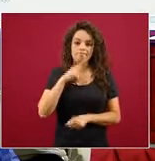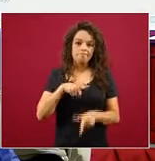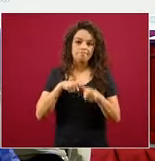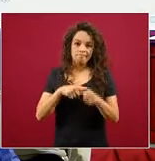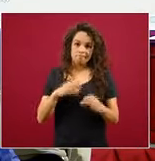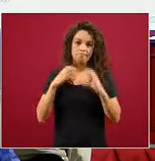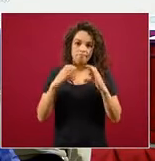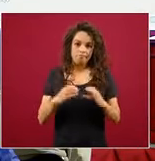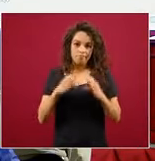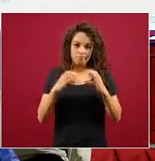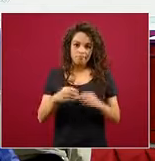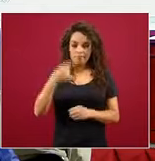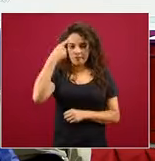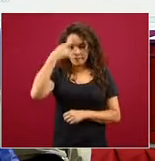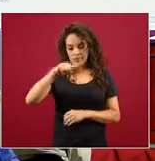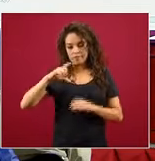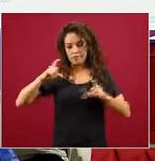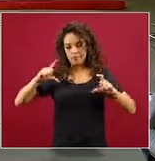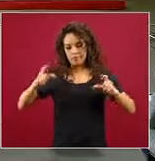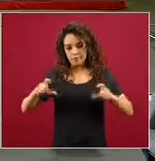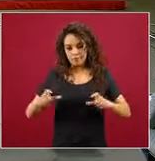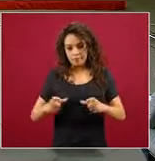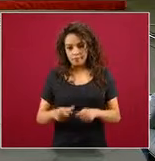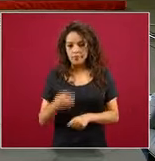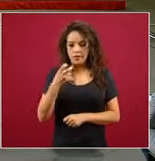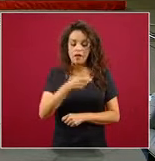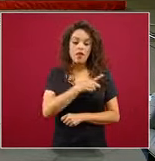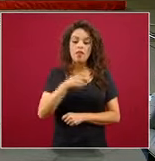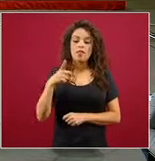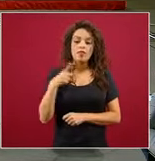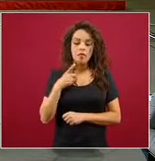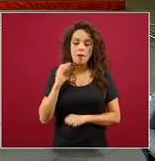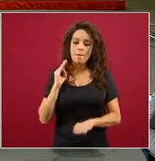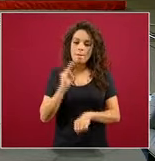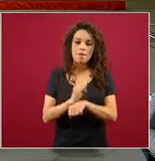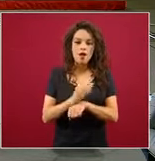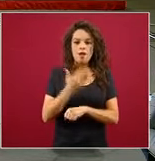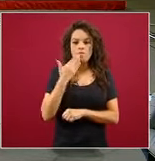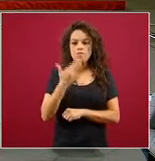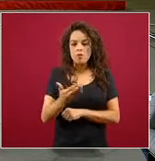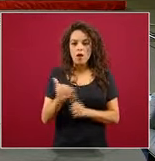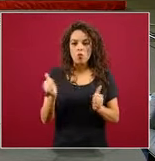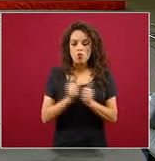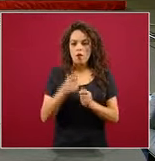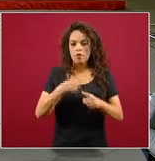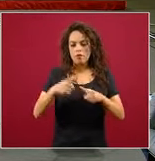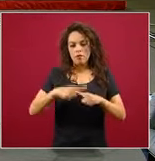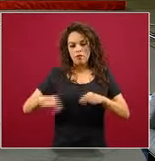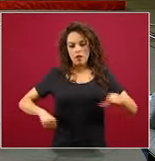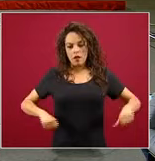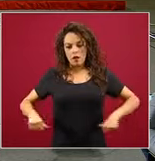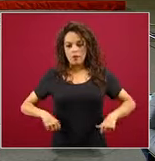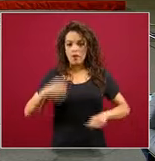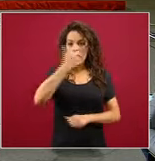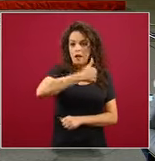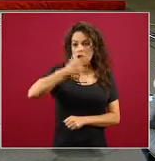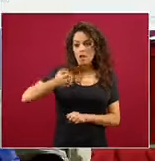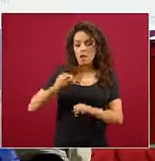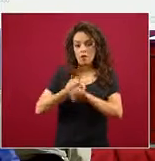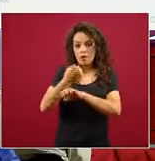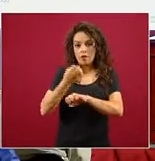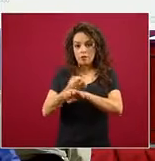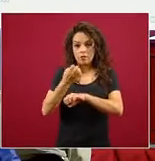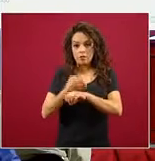la mejor de las acciones que protejan a la población que cada una de estas entidades, lógicamente, tiene